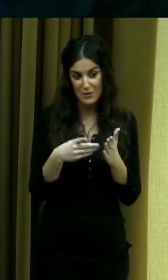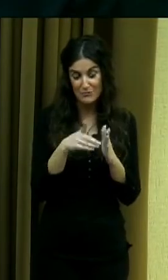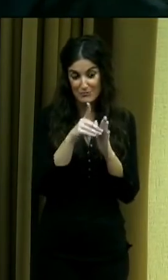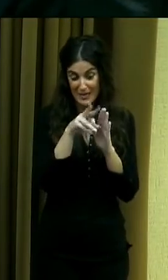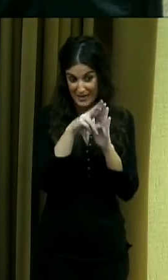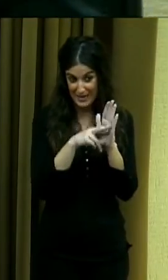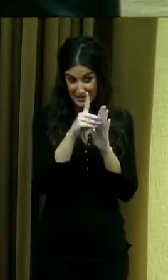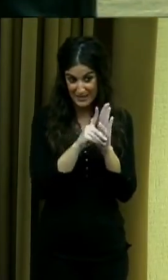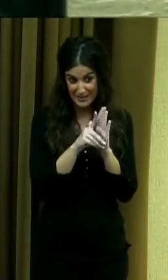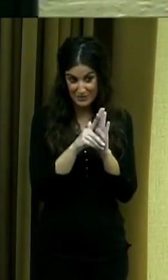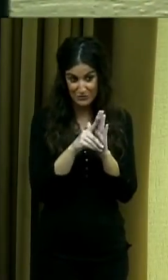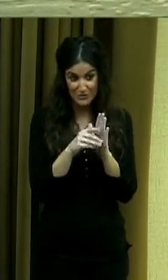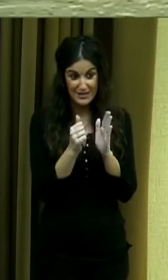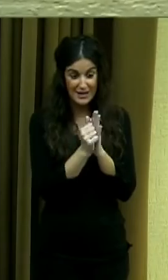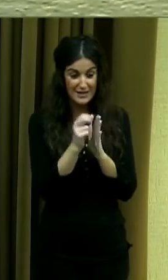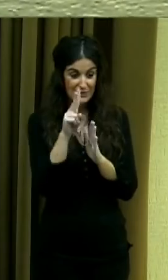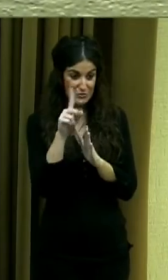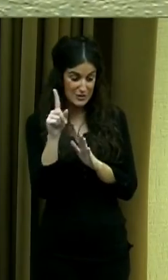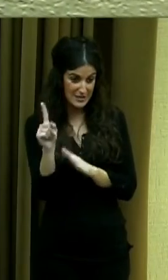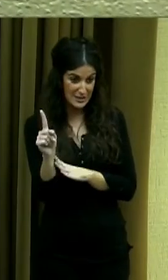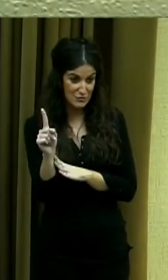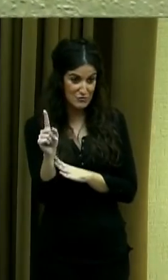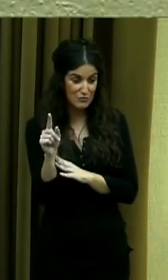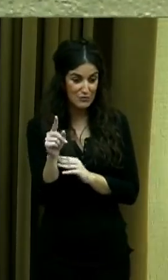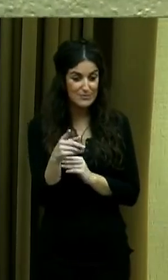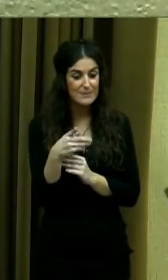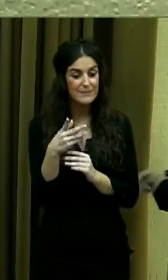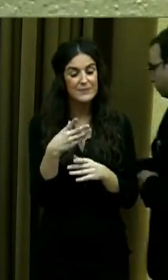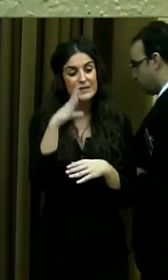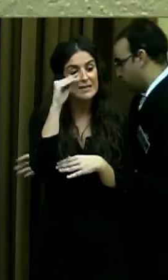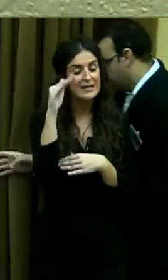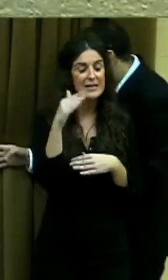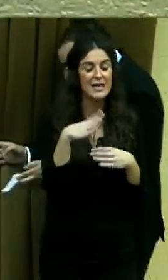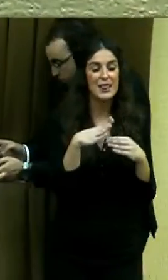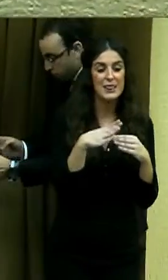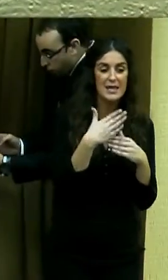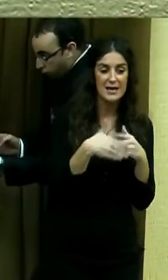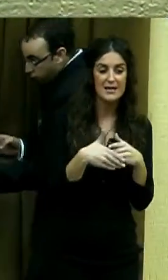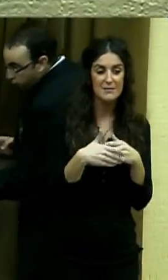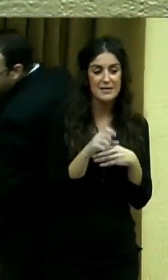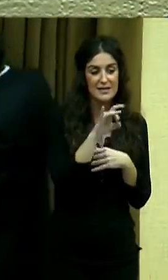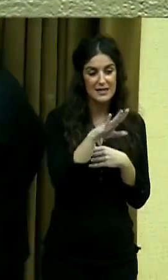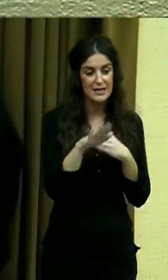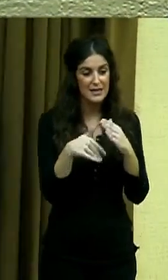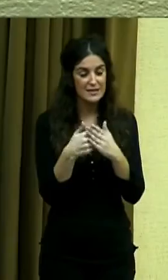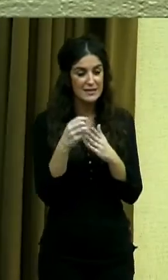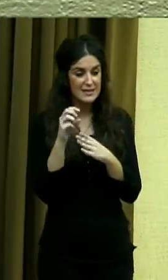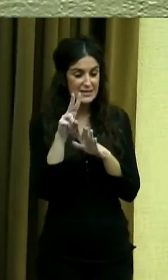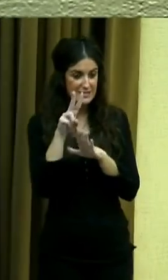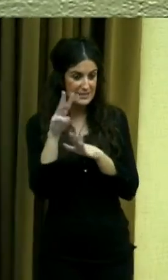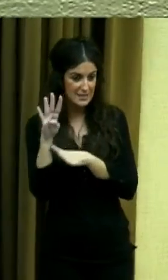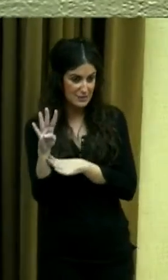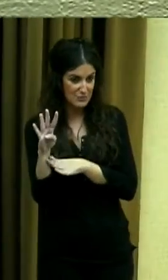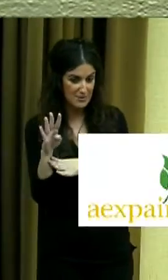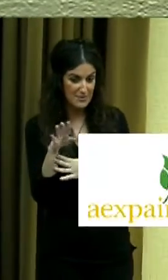1971, que valora la inteligencia límite entre un 15 y un 29. Esa es la valoración que